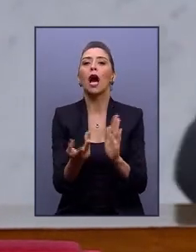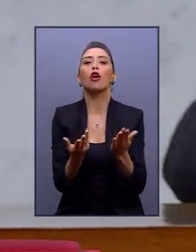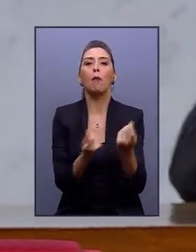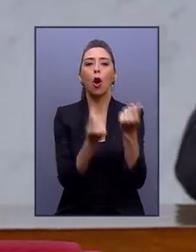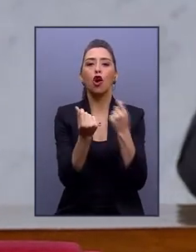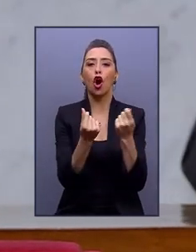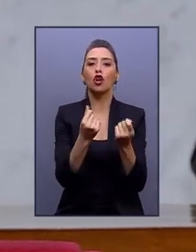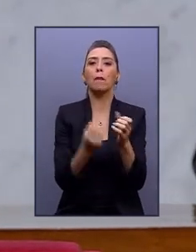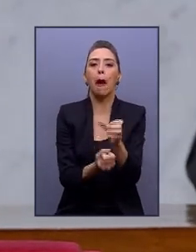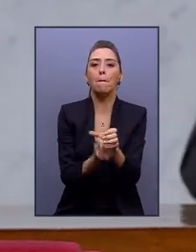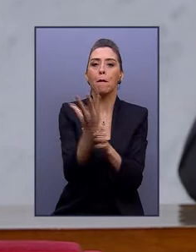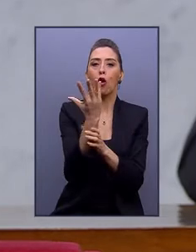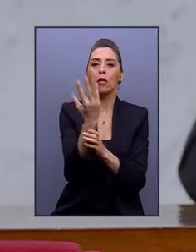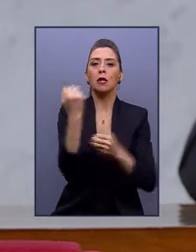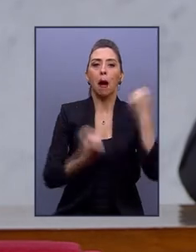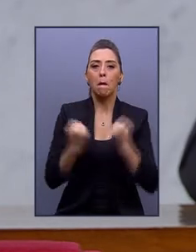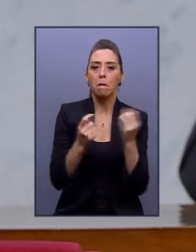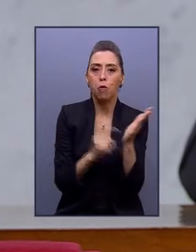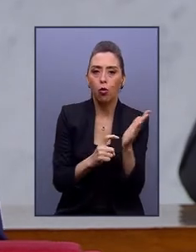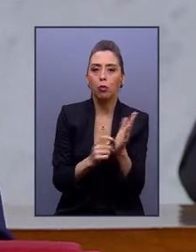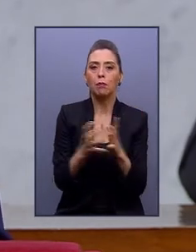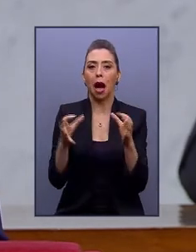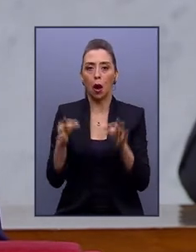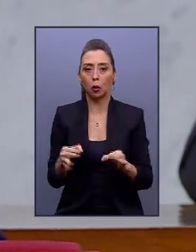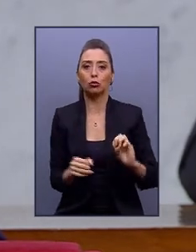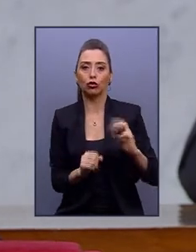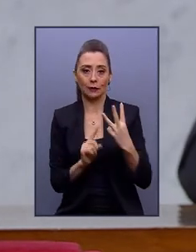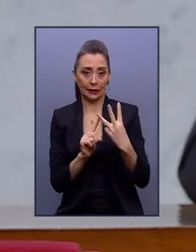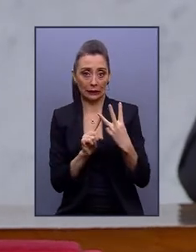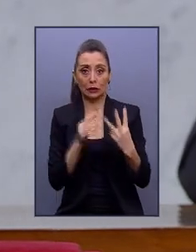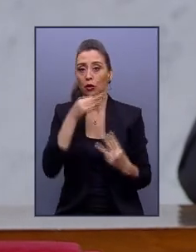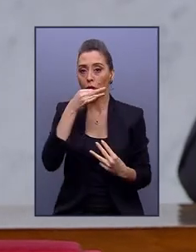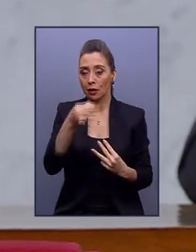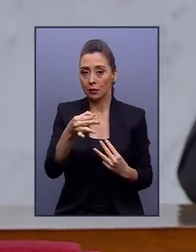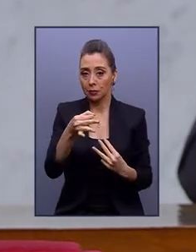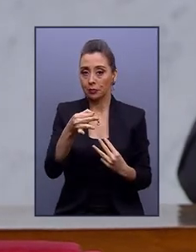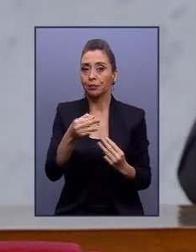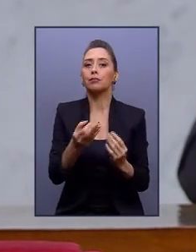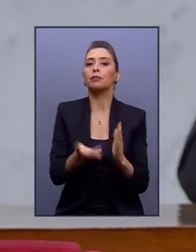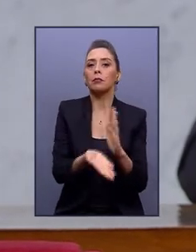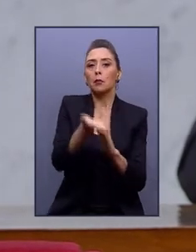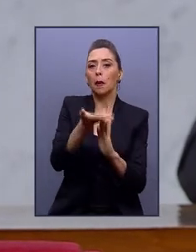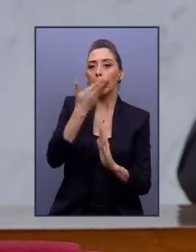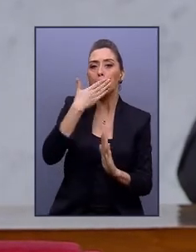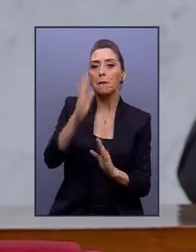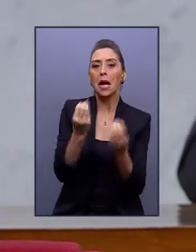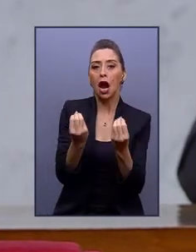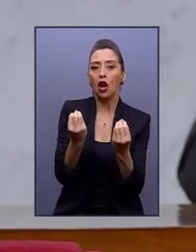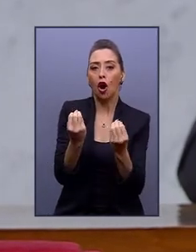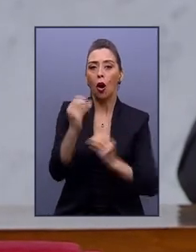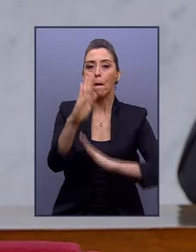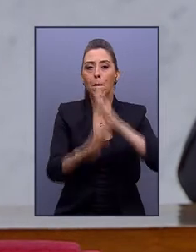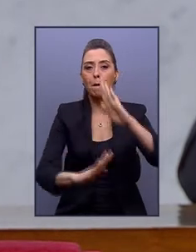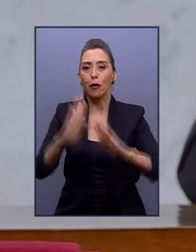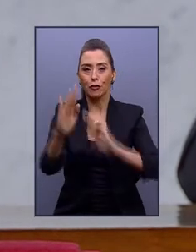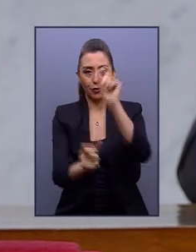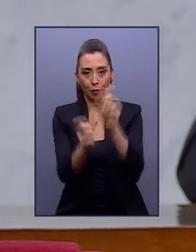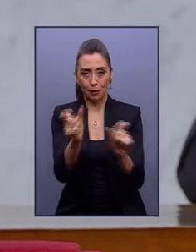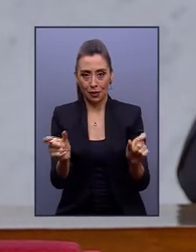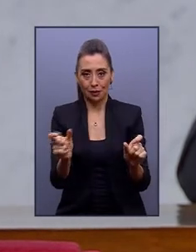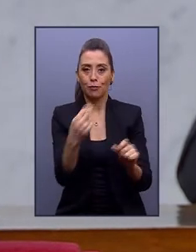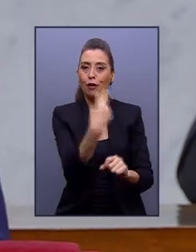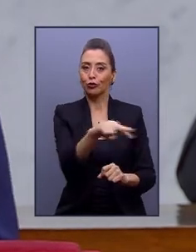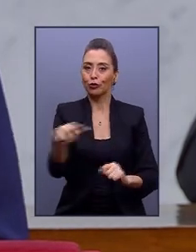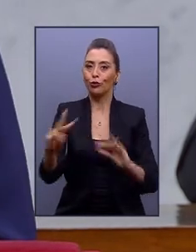más moderna, más productiva y más justa. En tercer lugar, mencionaré los aumentos y mejorías que hemos logrado en la protección de las personas y